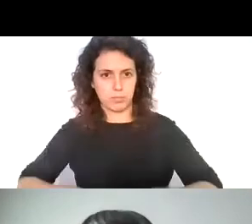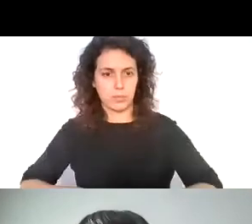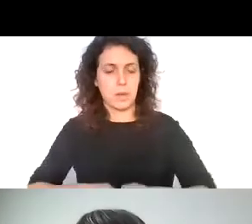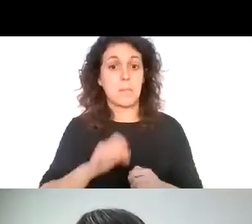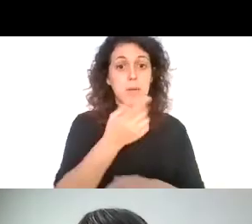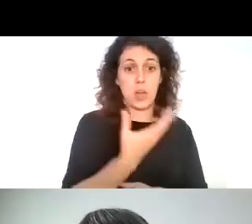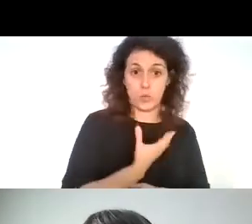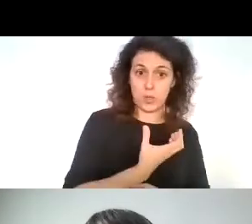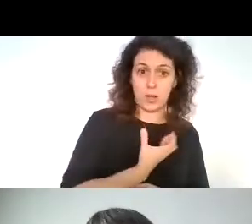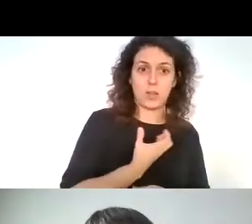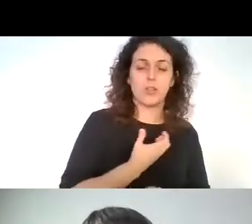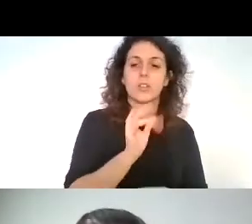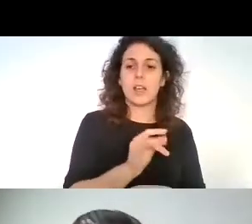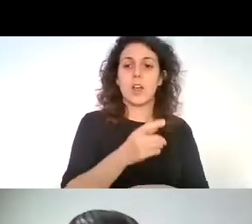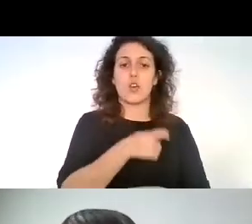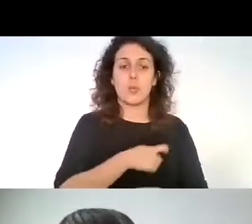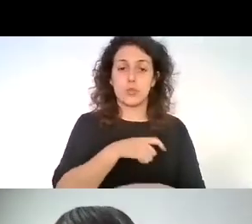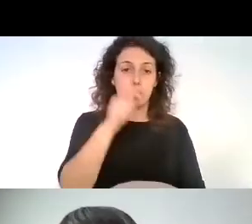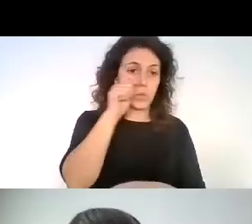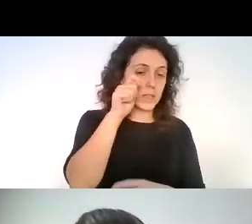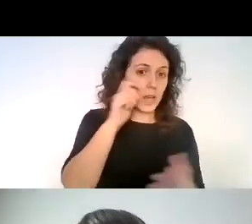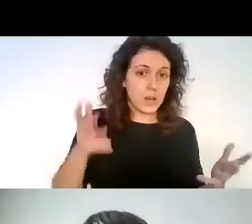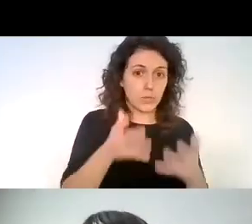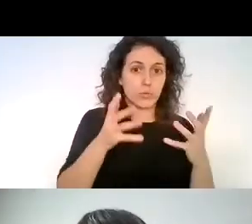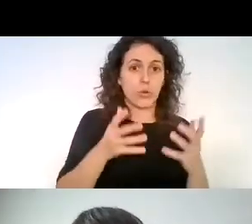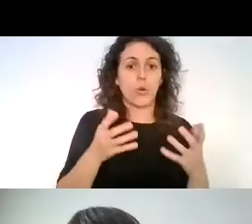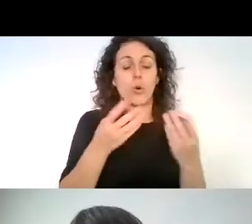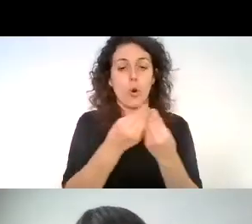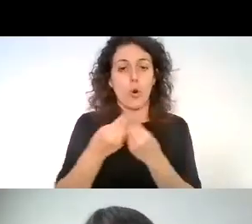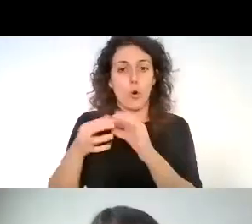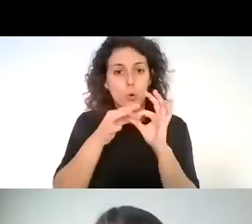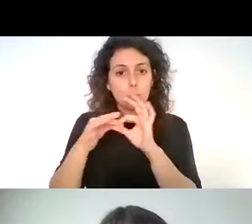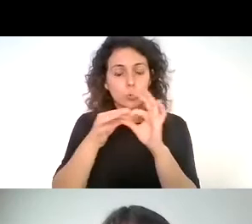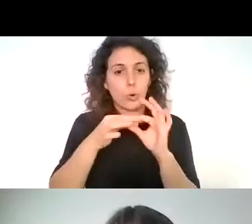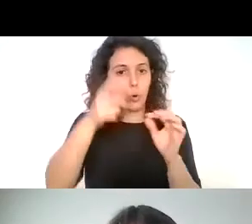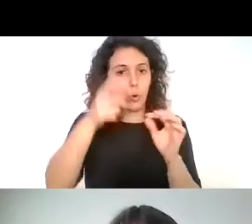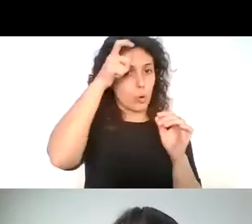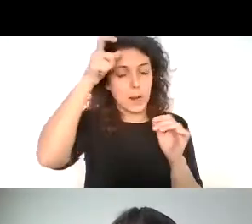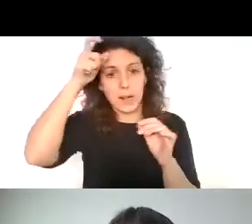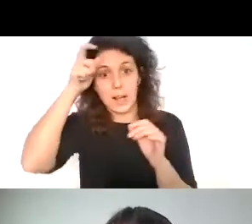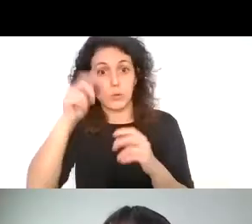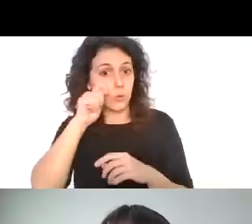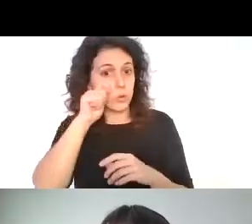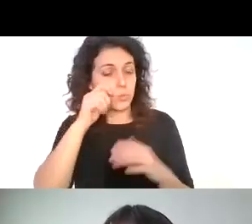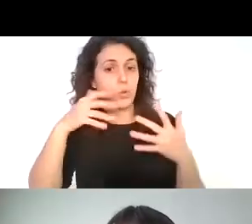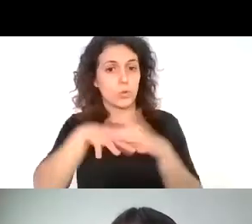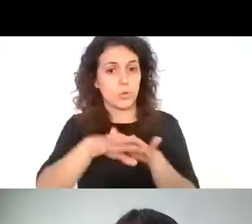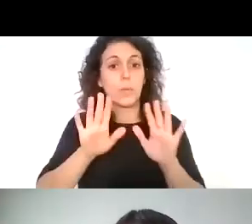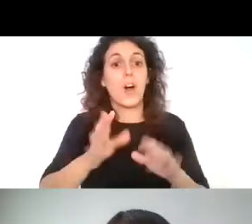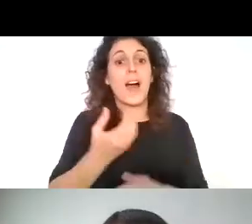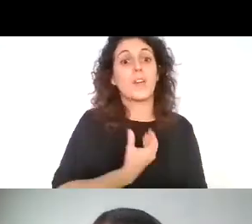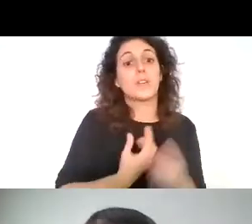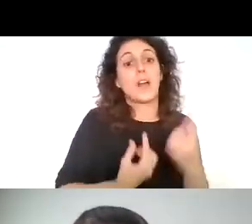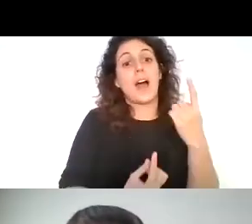sí que la Comisión Turística se impulsa en conjunto comarcal el turismo inclusivo, pero sí que hay determinados ayuntamientos pues,